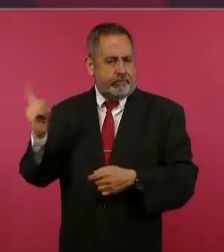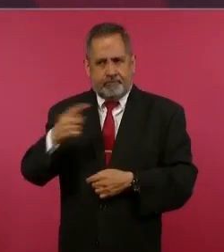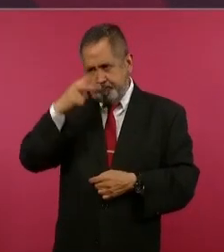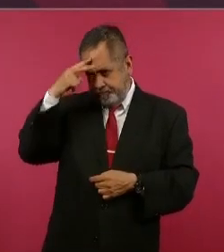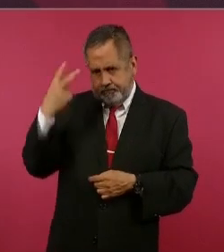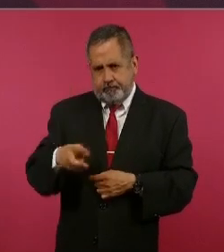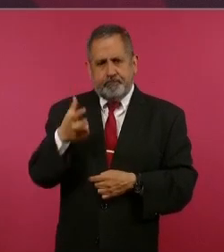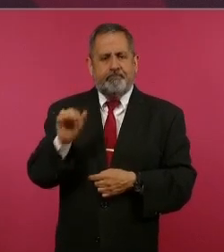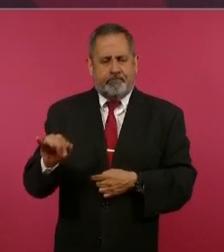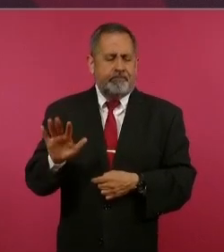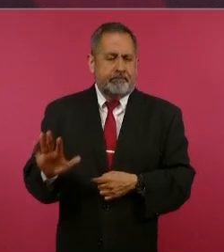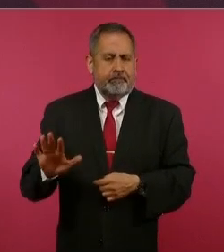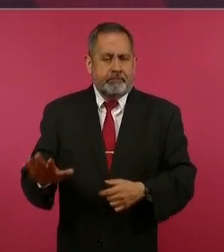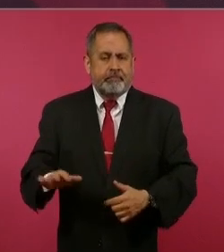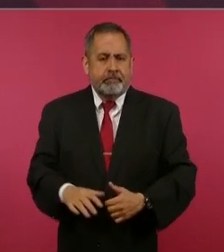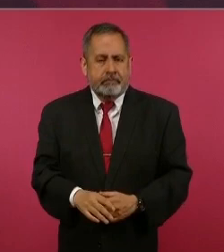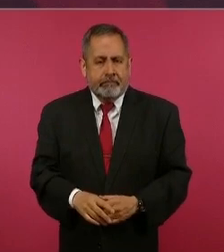mexicanos,